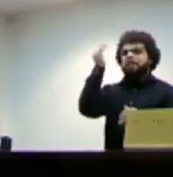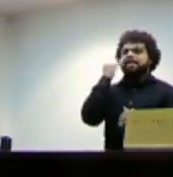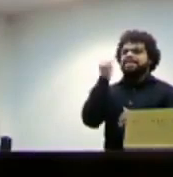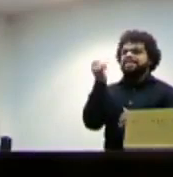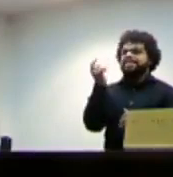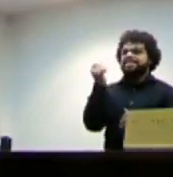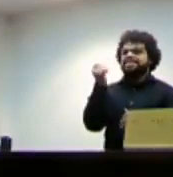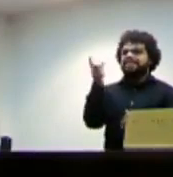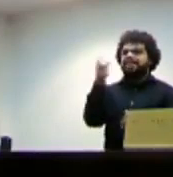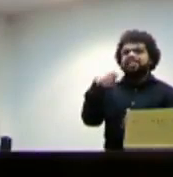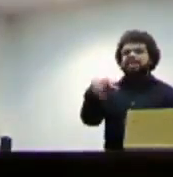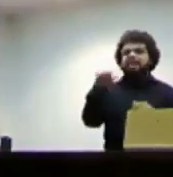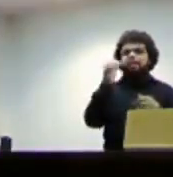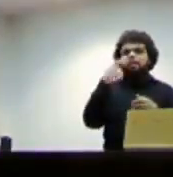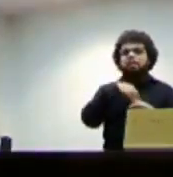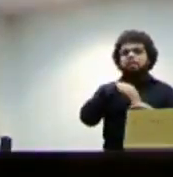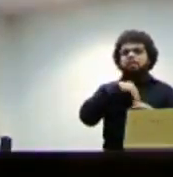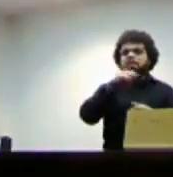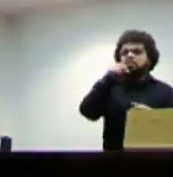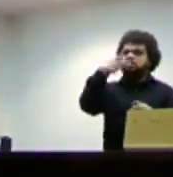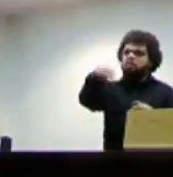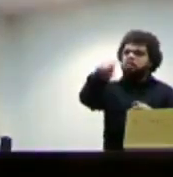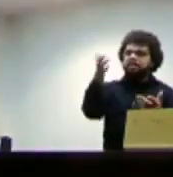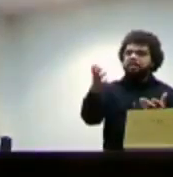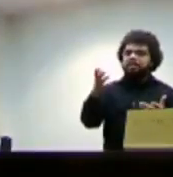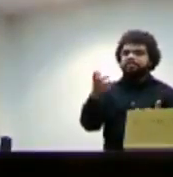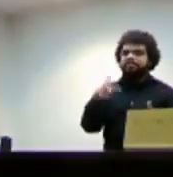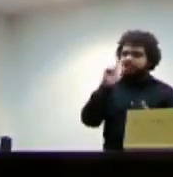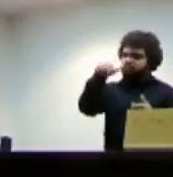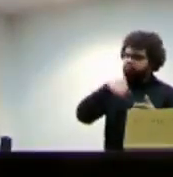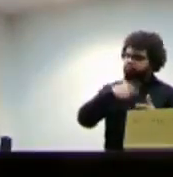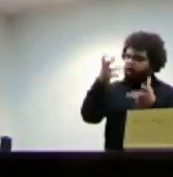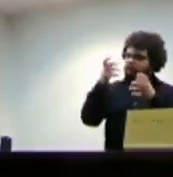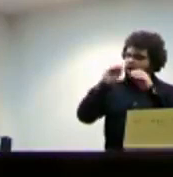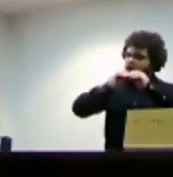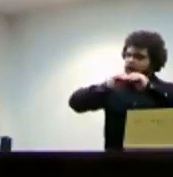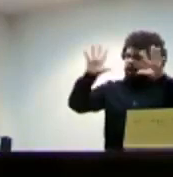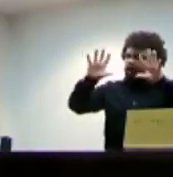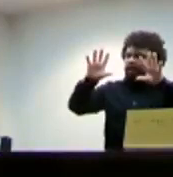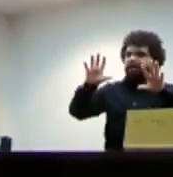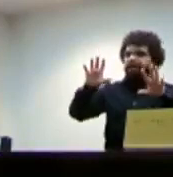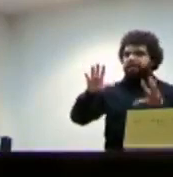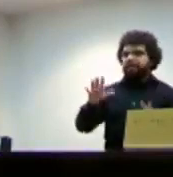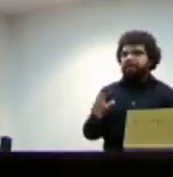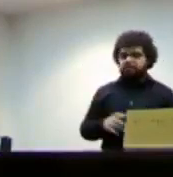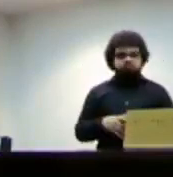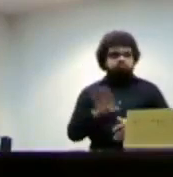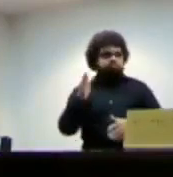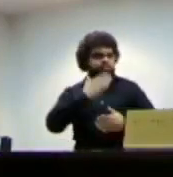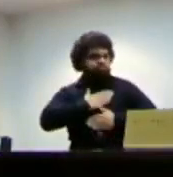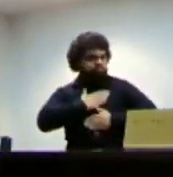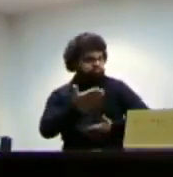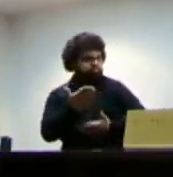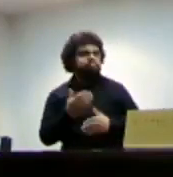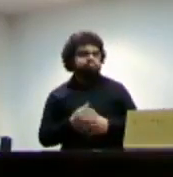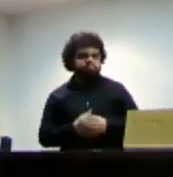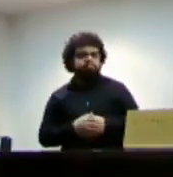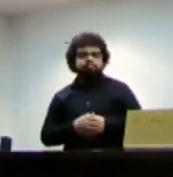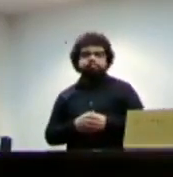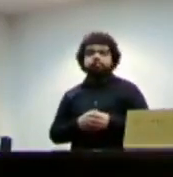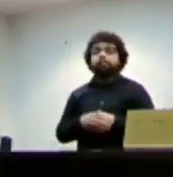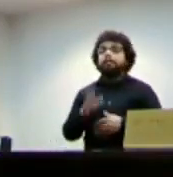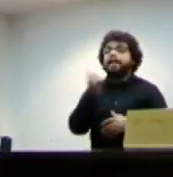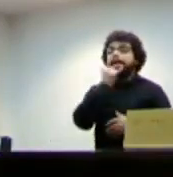ustedes? Porque cuando hacen la... Eso yo quiero que me lo aclaren bien. Ok, con mucho gusto. Sí, porque